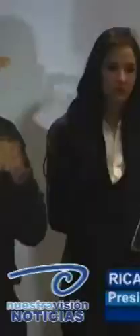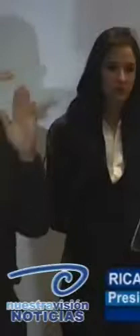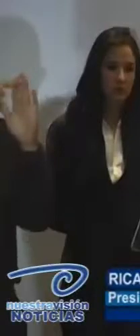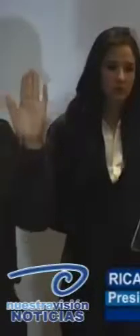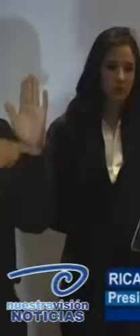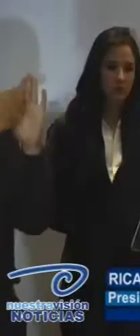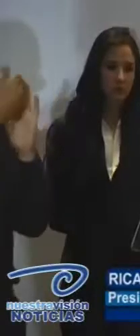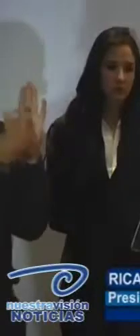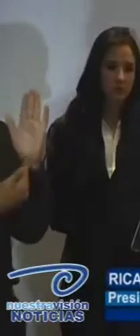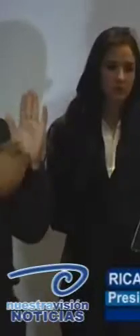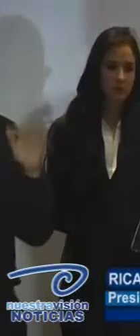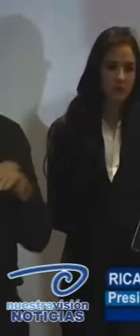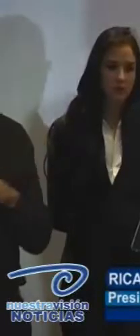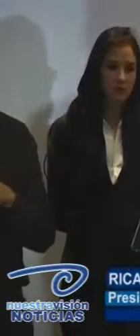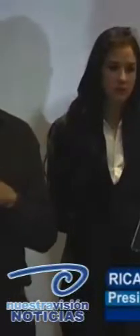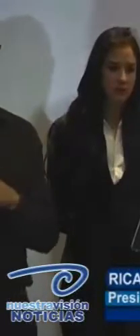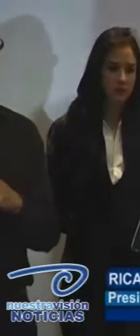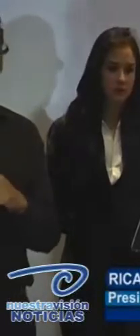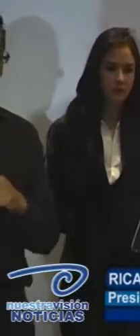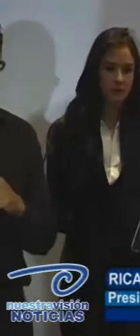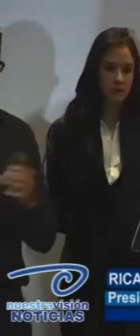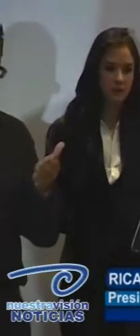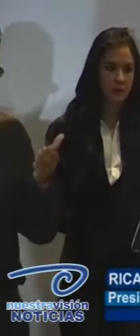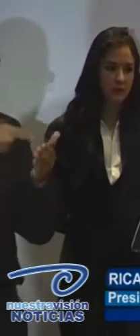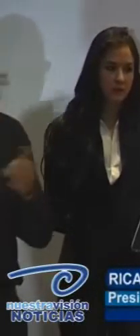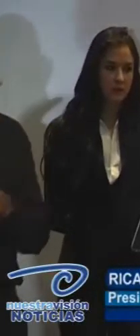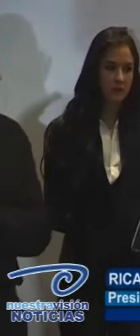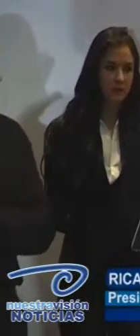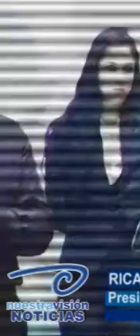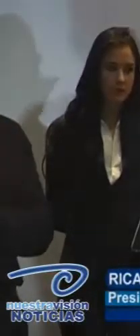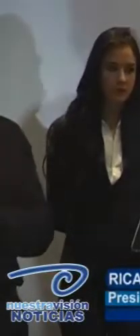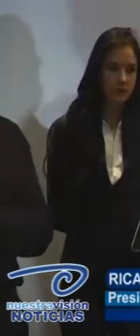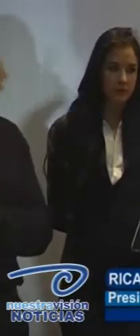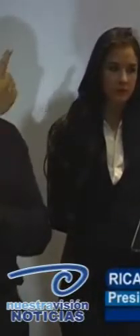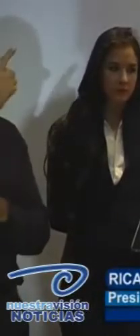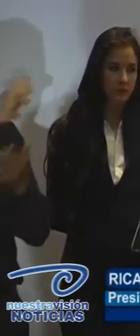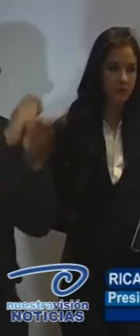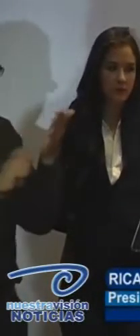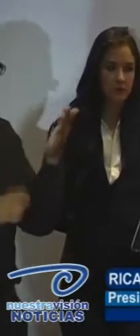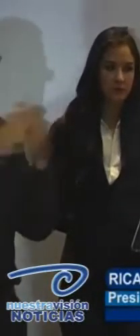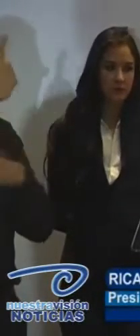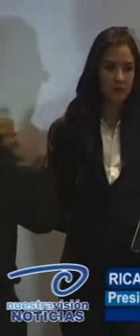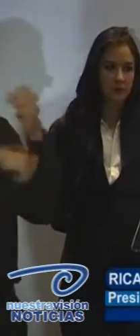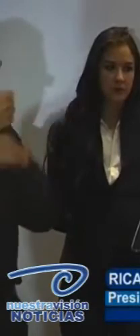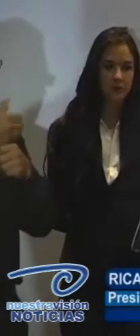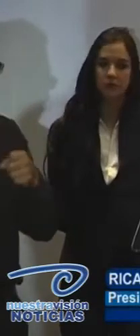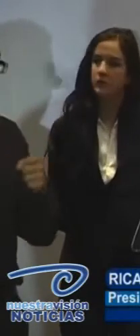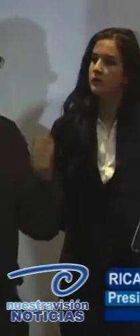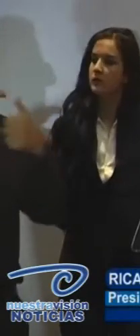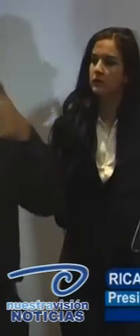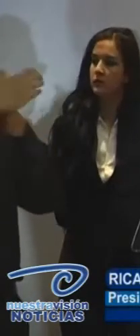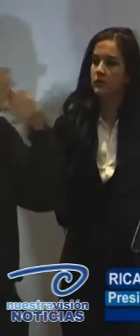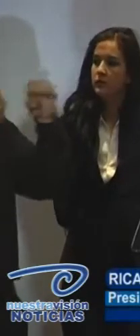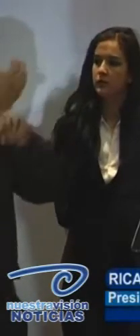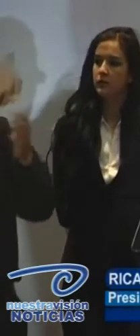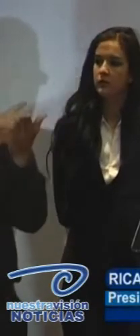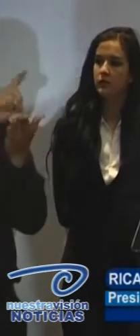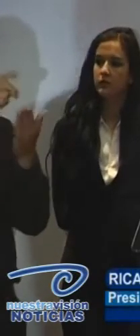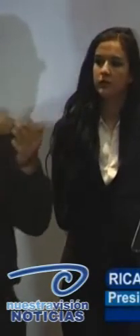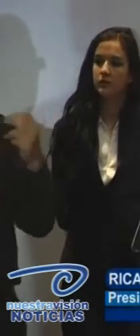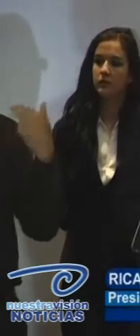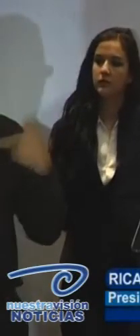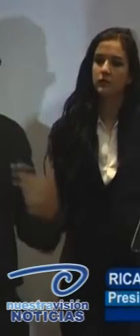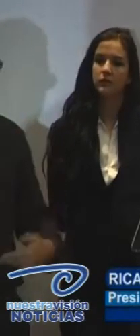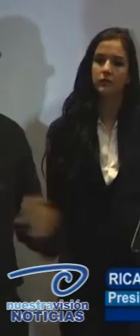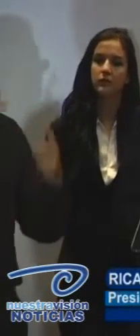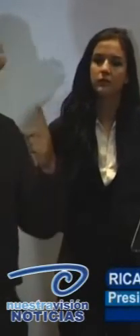182. La Universidad Michoacana tiene 81 solicitudes el año próximo pasado. La Comisión Estatal de Derechos Humanos 20.